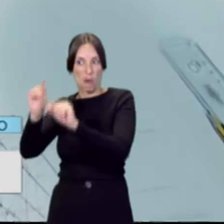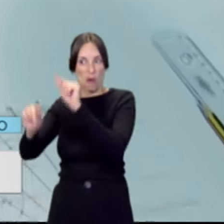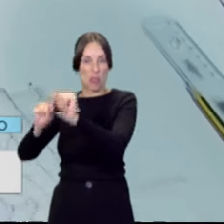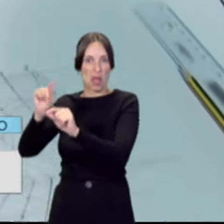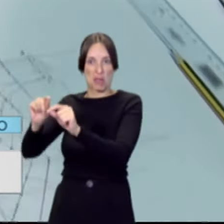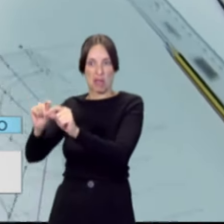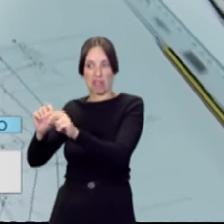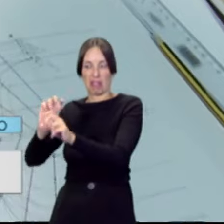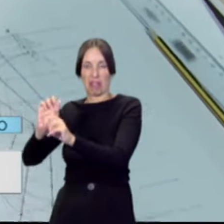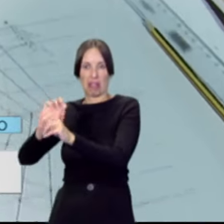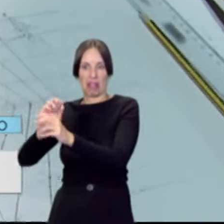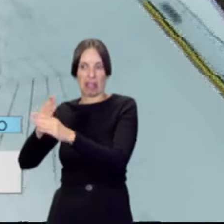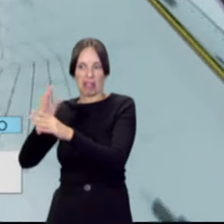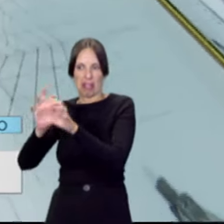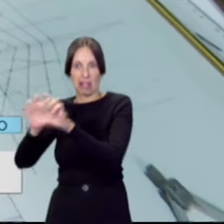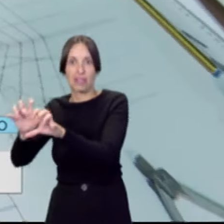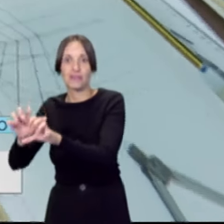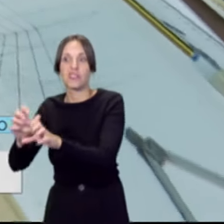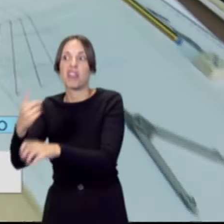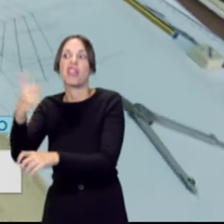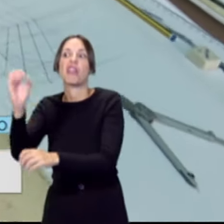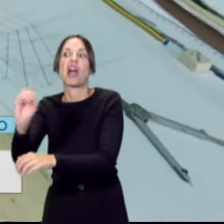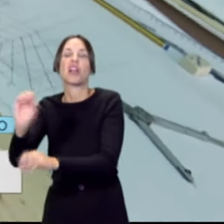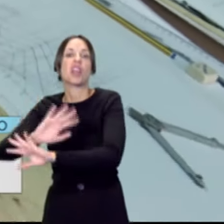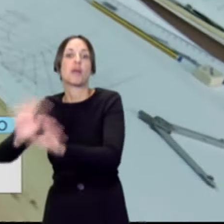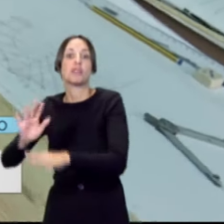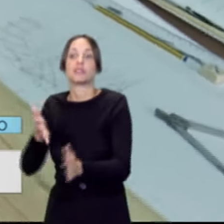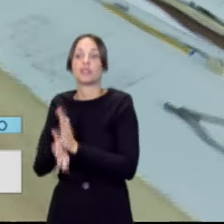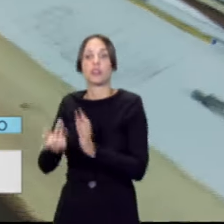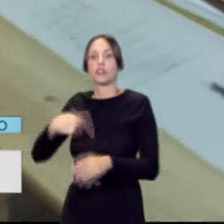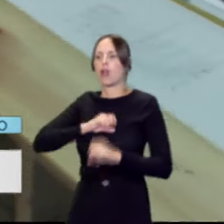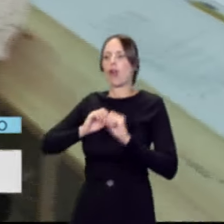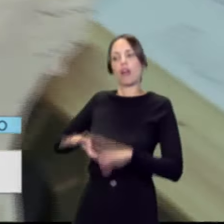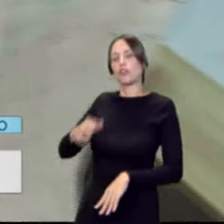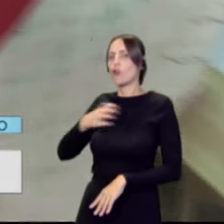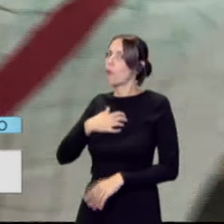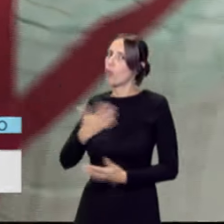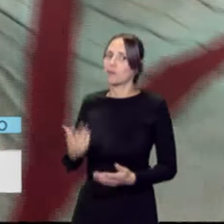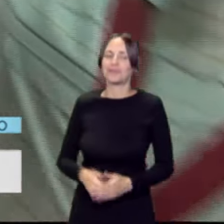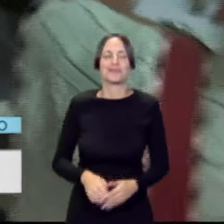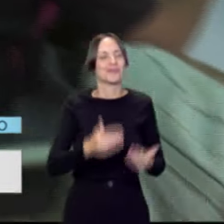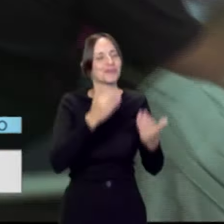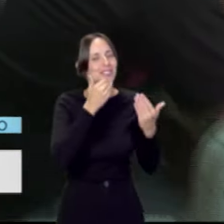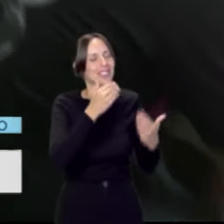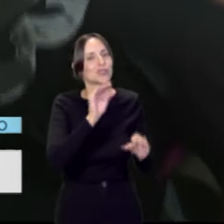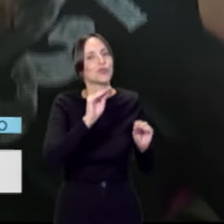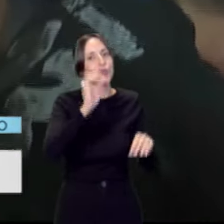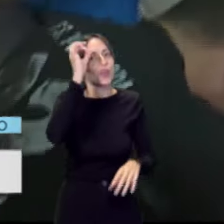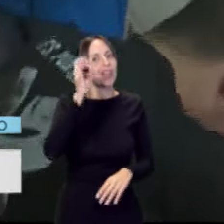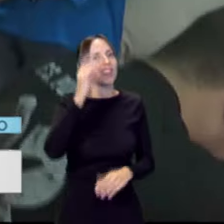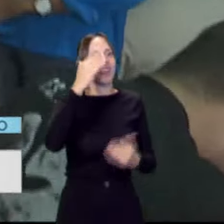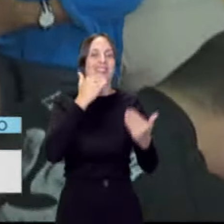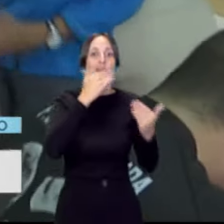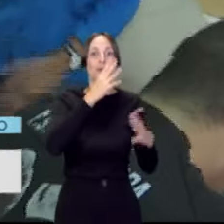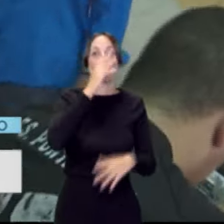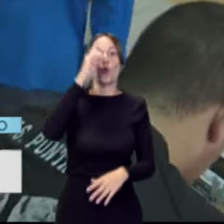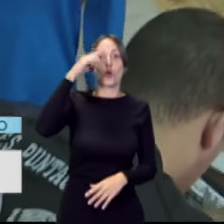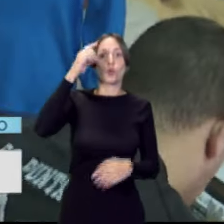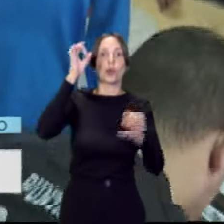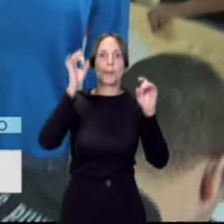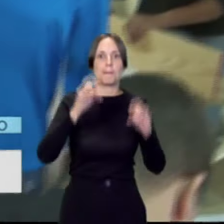rendir. Muchas gracias, Agustín. Pues una iniciativa que debemos en parte agradecer que esté en marcha Cultura Mágica. Nos acompaña esta mañana